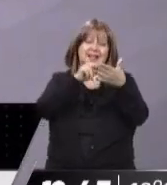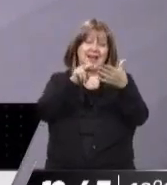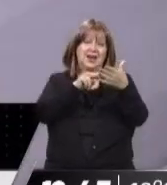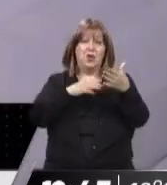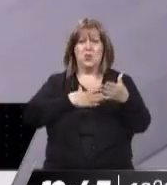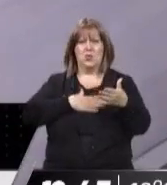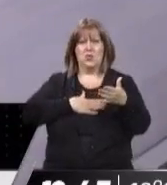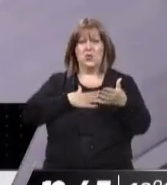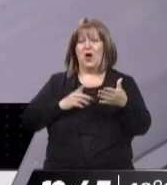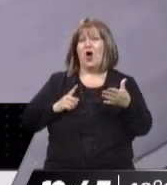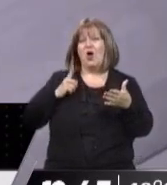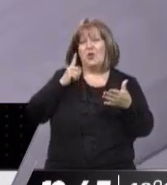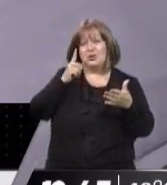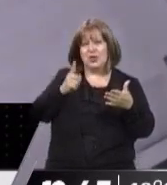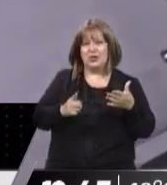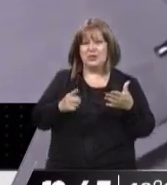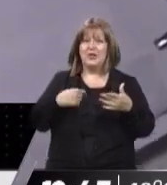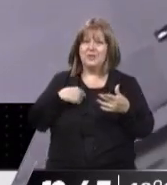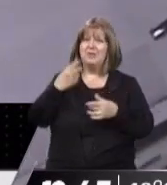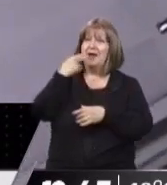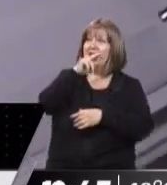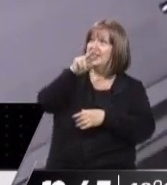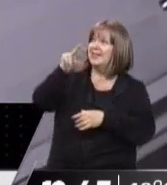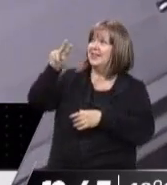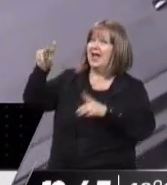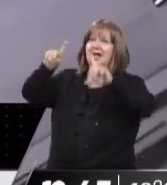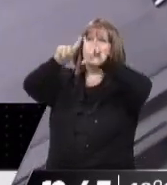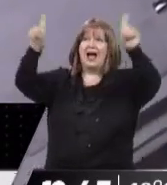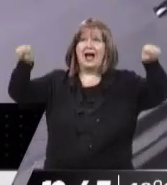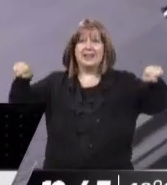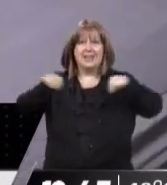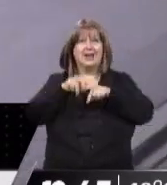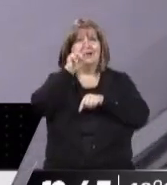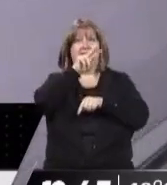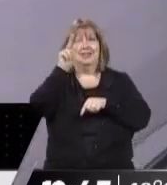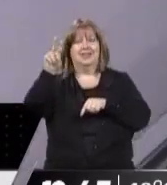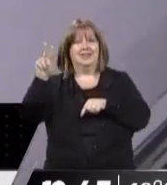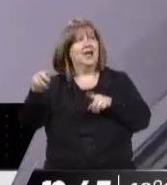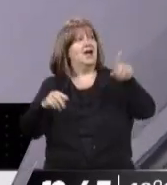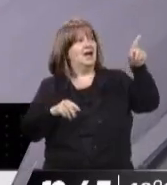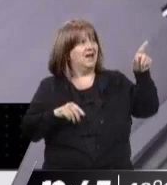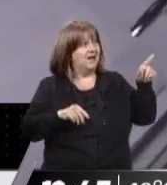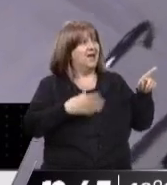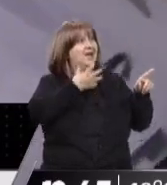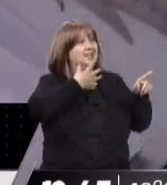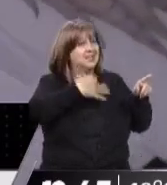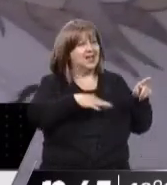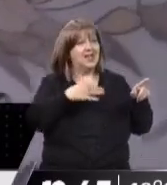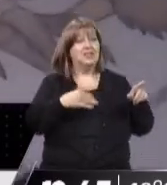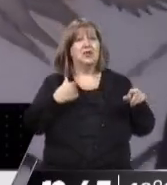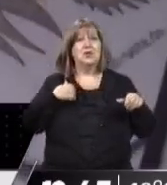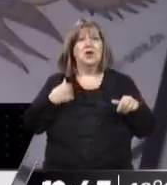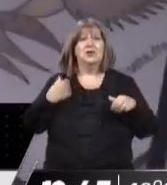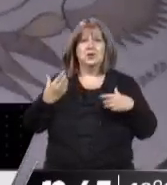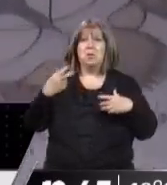Orgulloso. Se te abre un mundo, me imagino, leer los carteles, sí, podés firmar, podés escribir una carta. Ahora sí, ya puedo hacer un trámite,